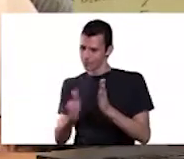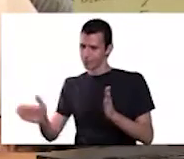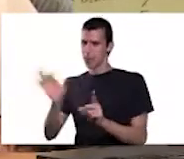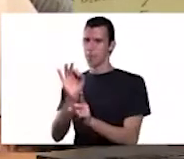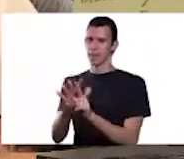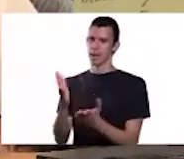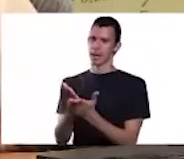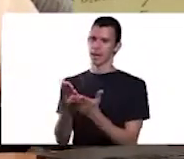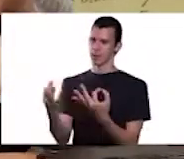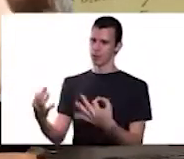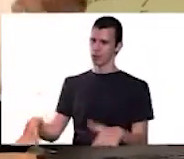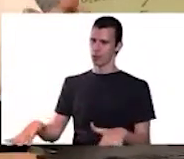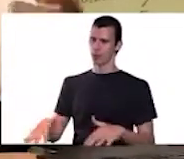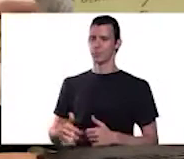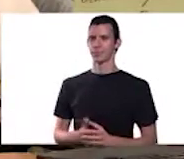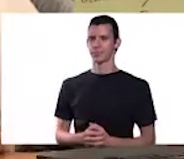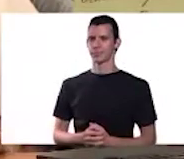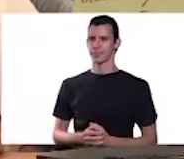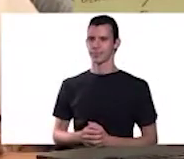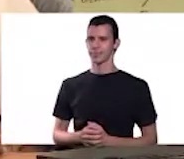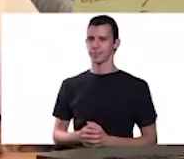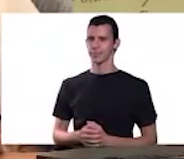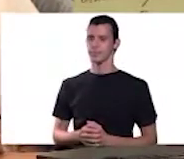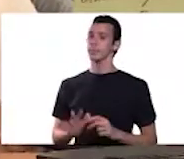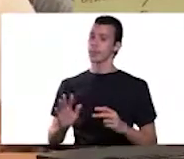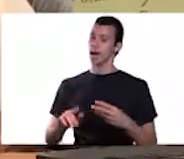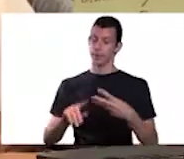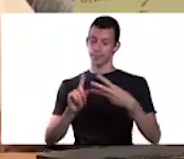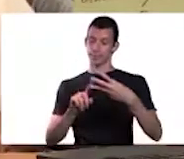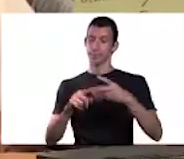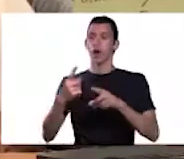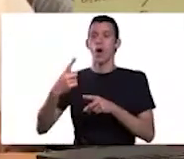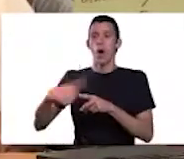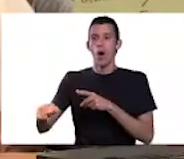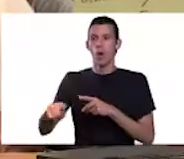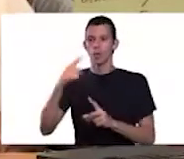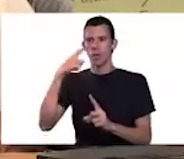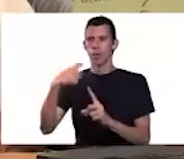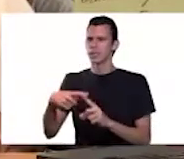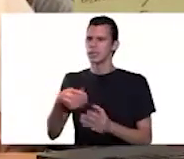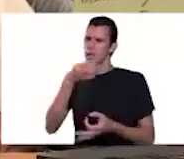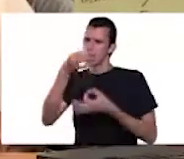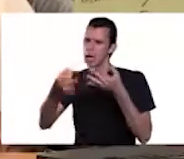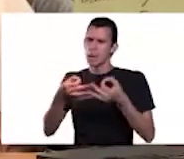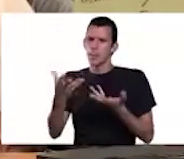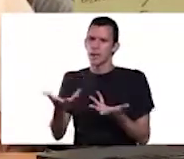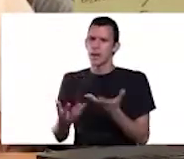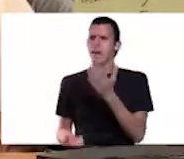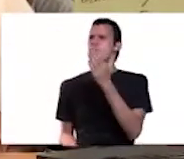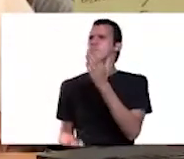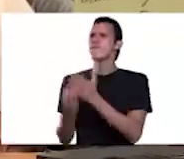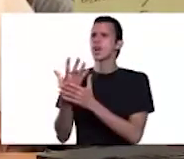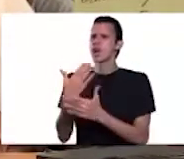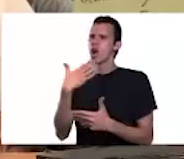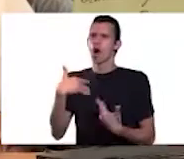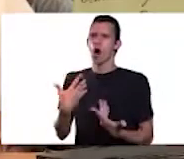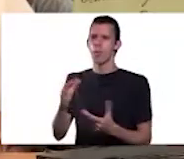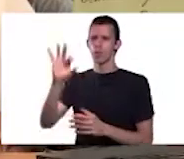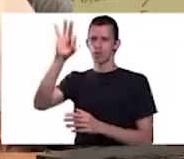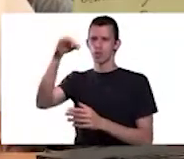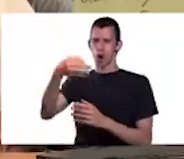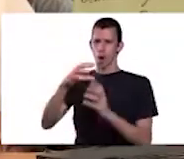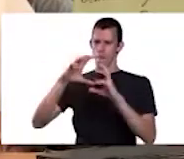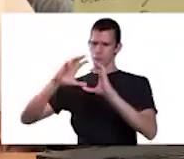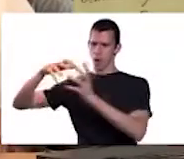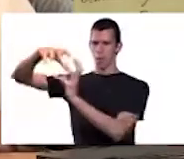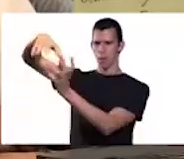sería, al pasar a la segunda unidad, sería explicar el origen y la estructura del sistema solar,